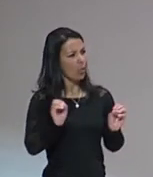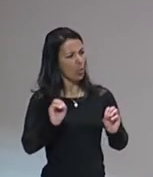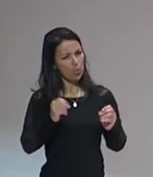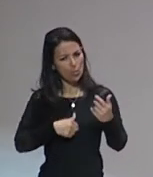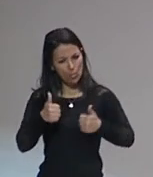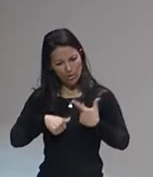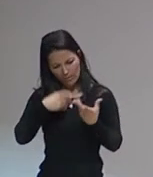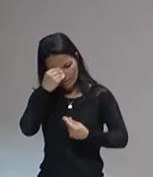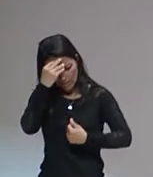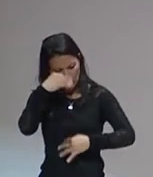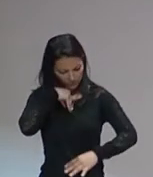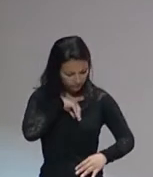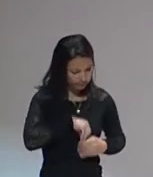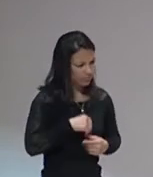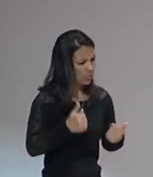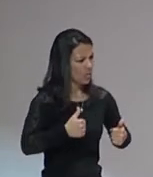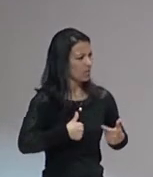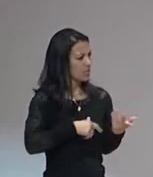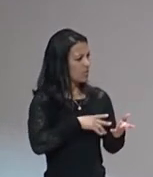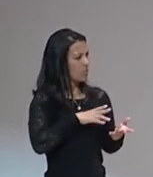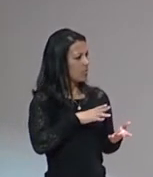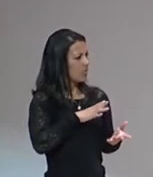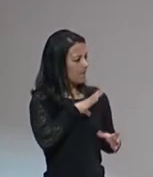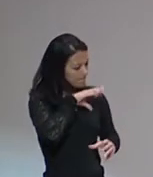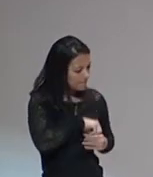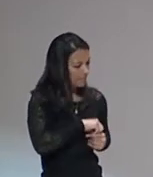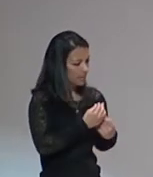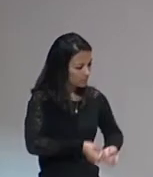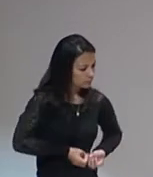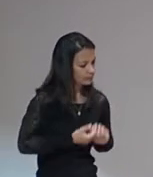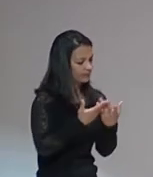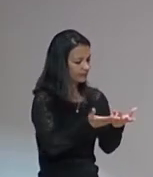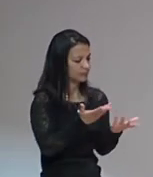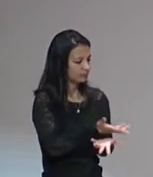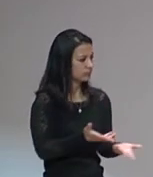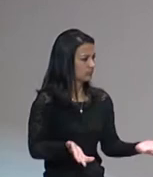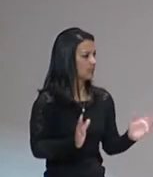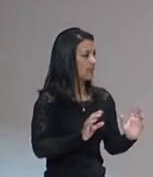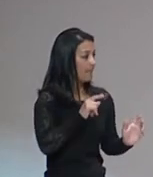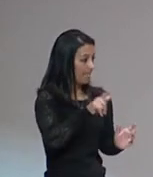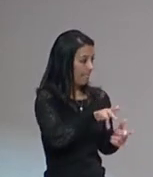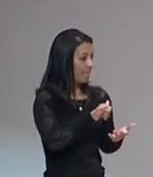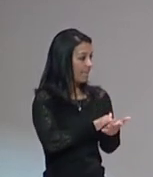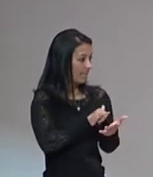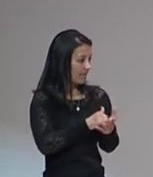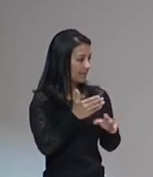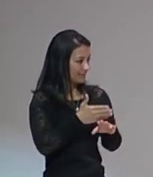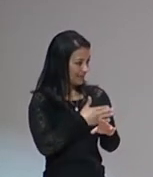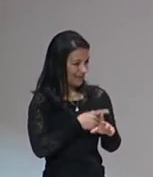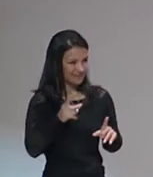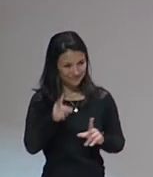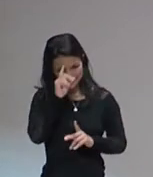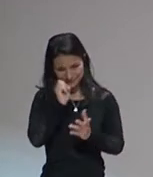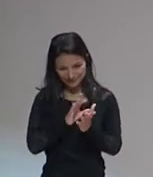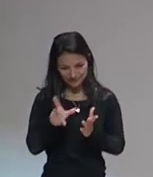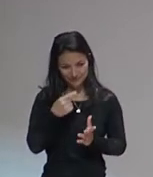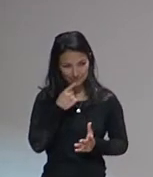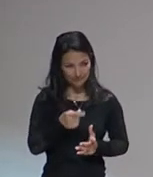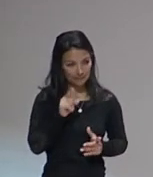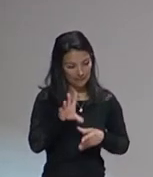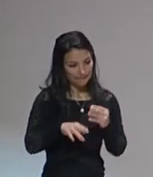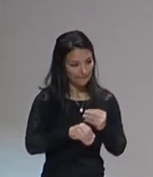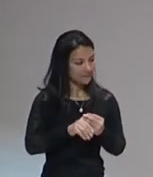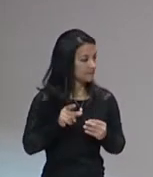instaurar en el propio proceso pedagógico como tal, y es saliendo precisamente el comentario que tú acabas de hacer, y lo